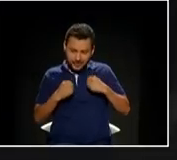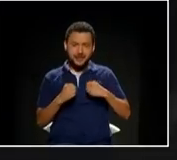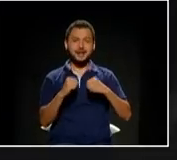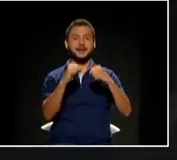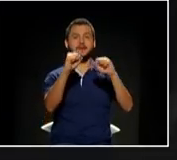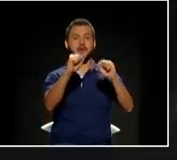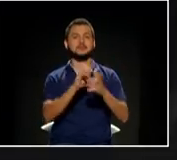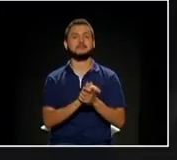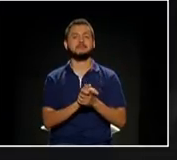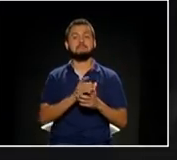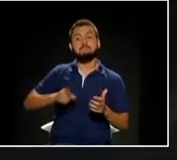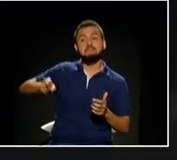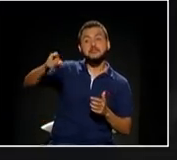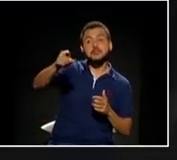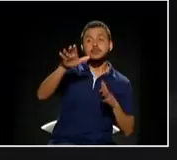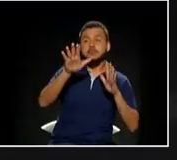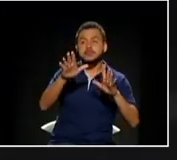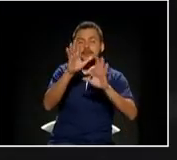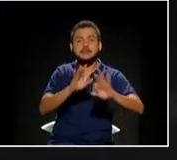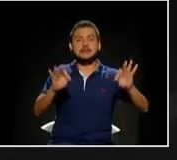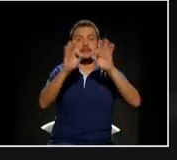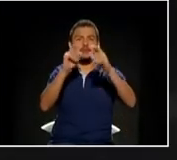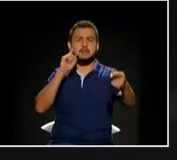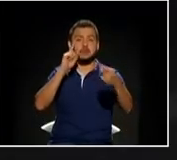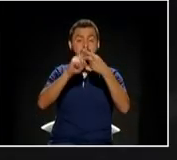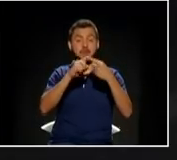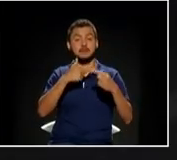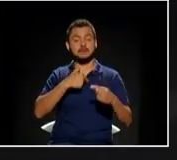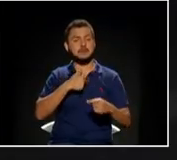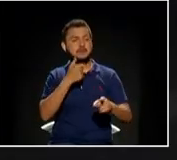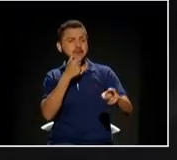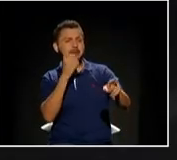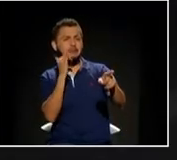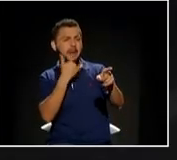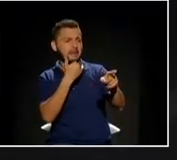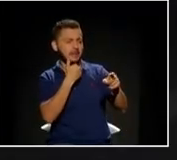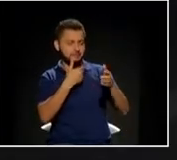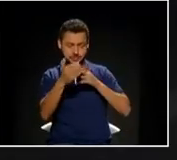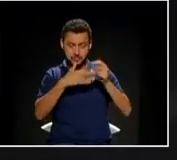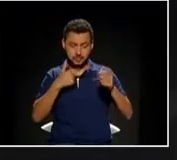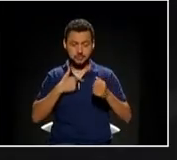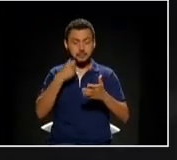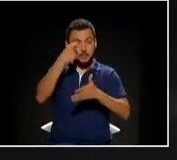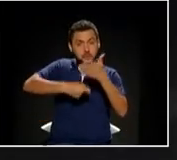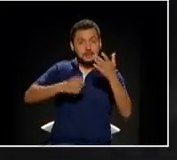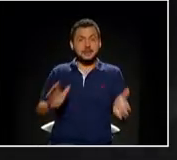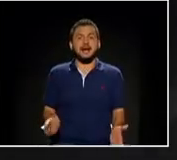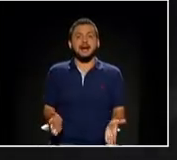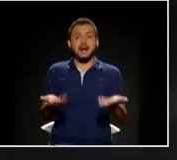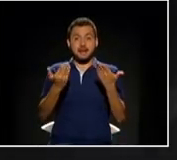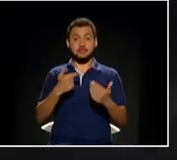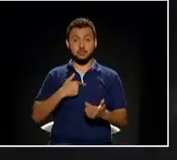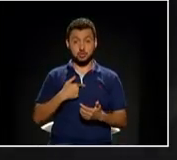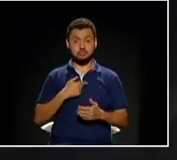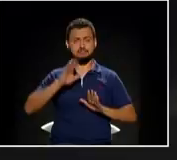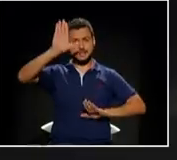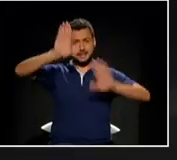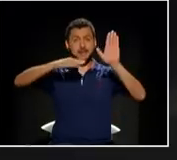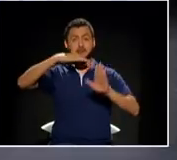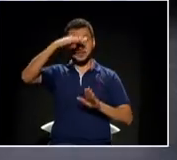expulsión en cámaras y dos soy muy perfeccionista y aveces todo no puede salir bien pero vamos muy bien y vamos a ganar el próximo